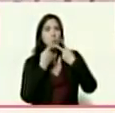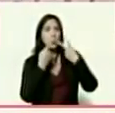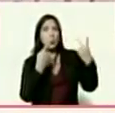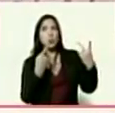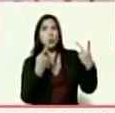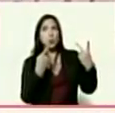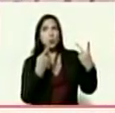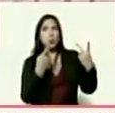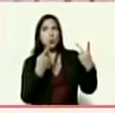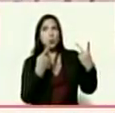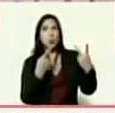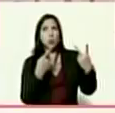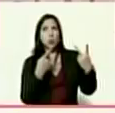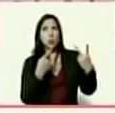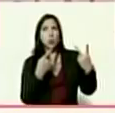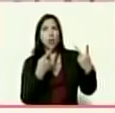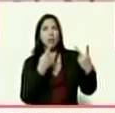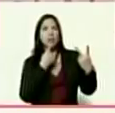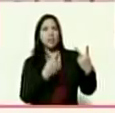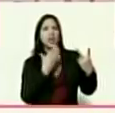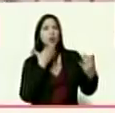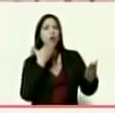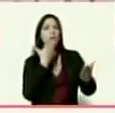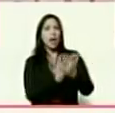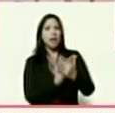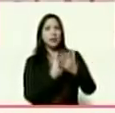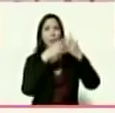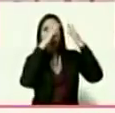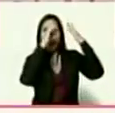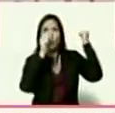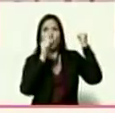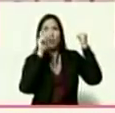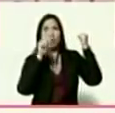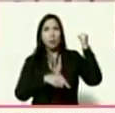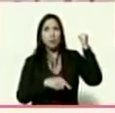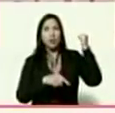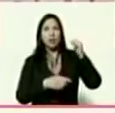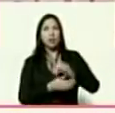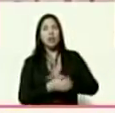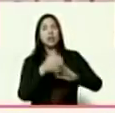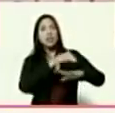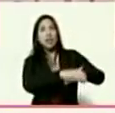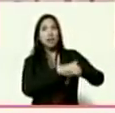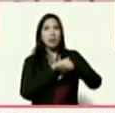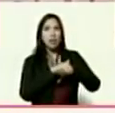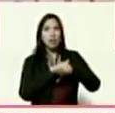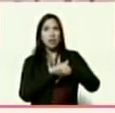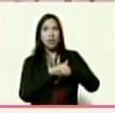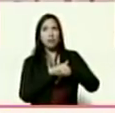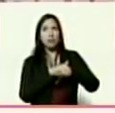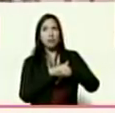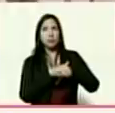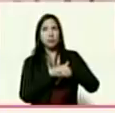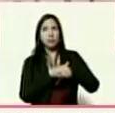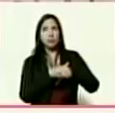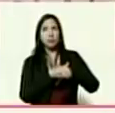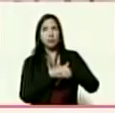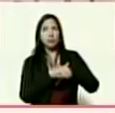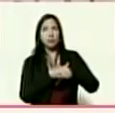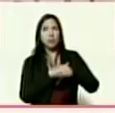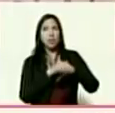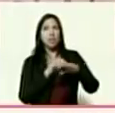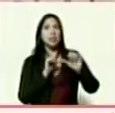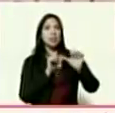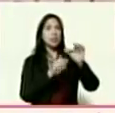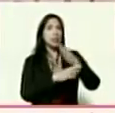Telegraph está... Gracias a los embajadores, sobre todo de Inglaterra, por su papel, él le pide que sigan